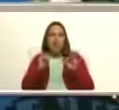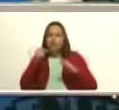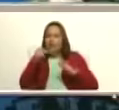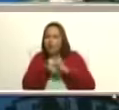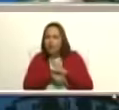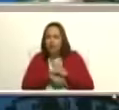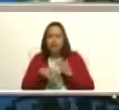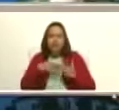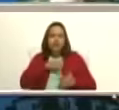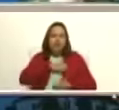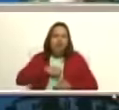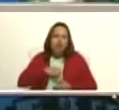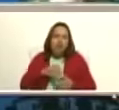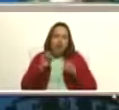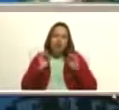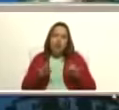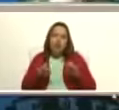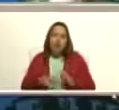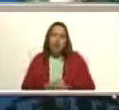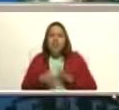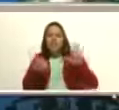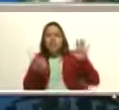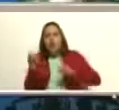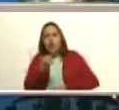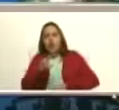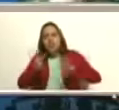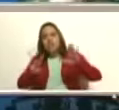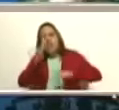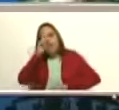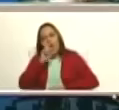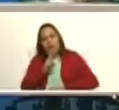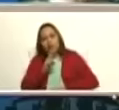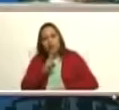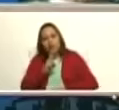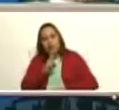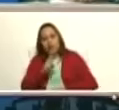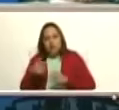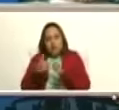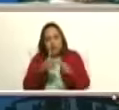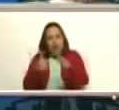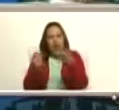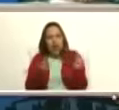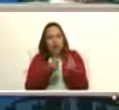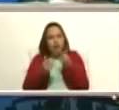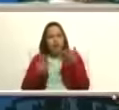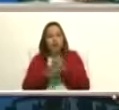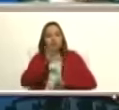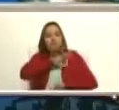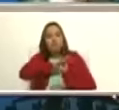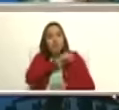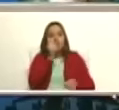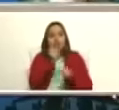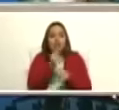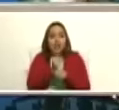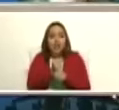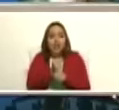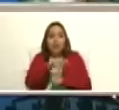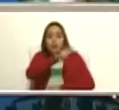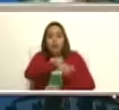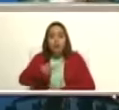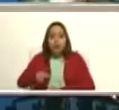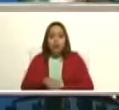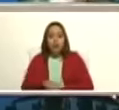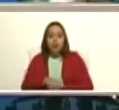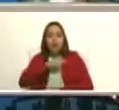profundas de los 6-7 años de persecución económica. En lo social, en lo laboral, en lo salarial,